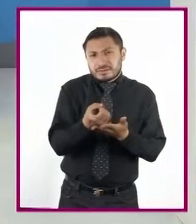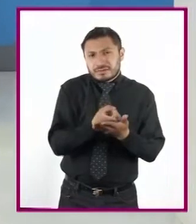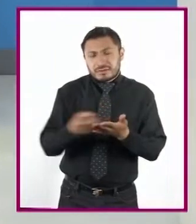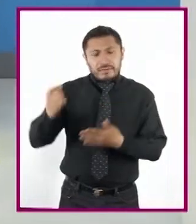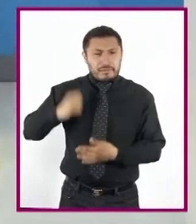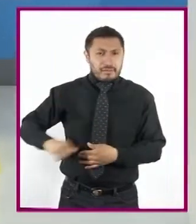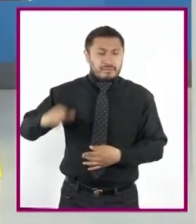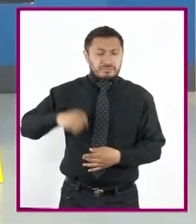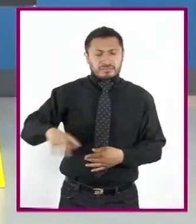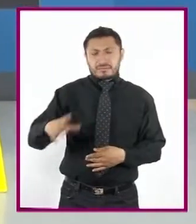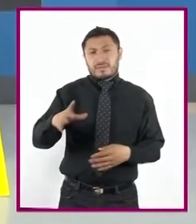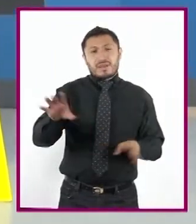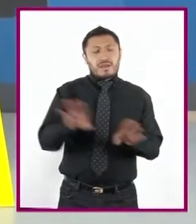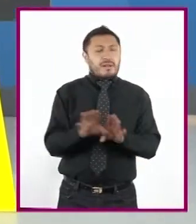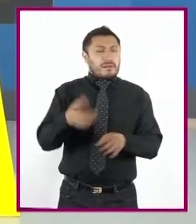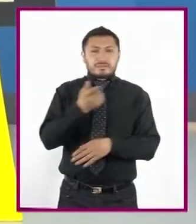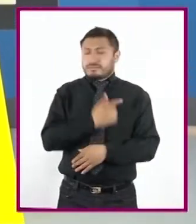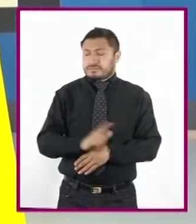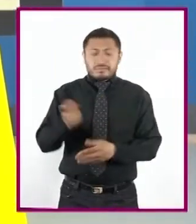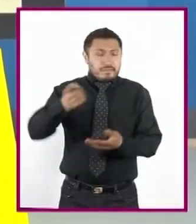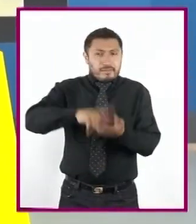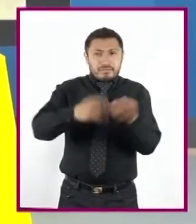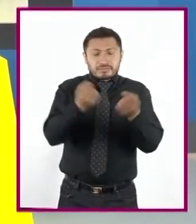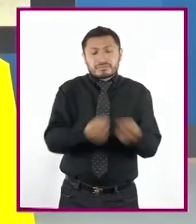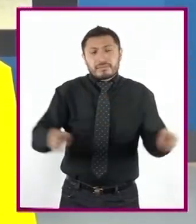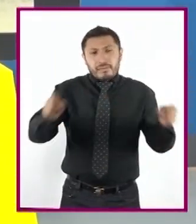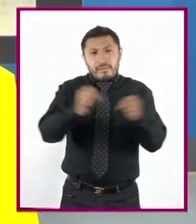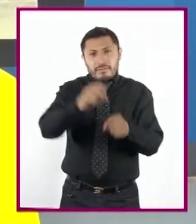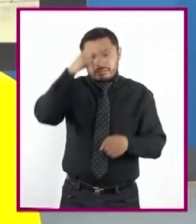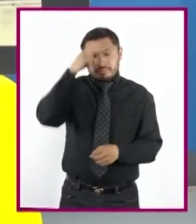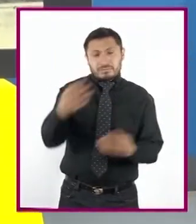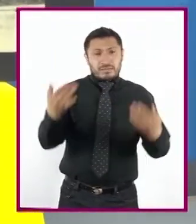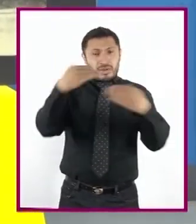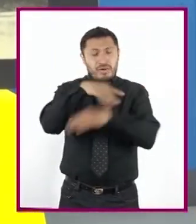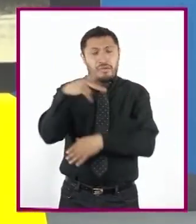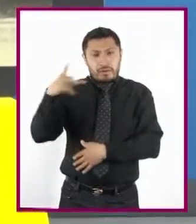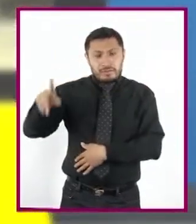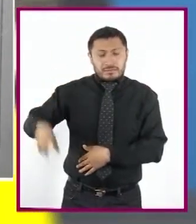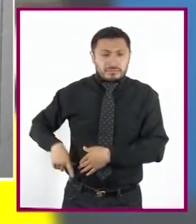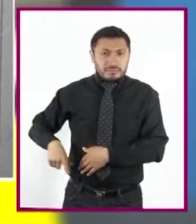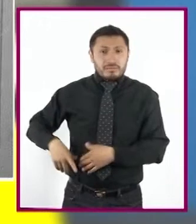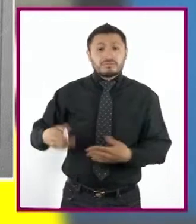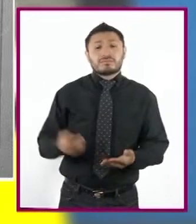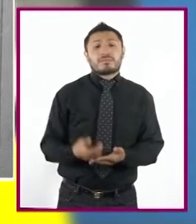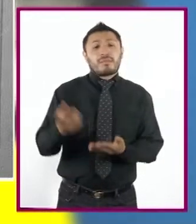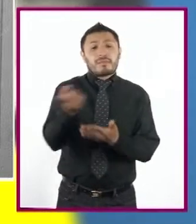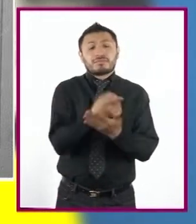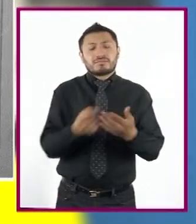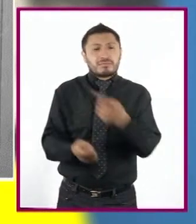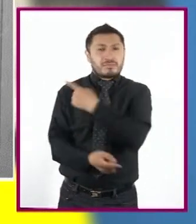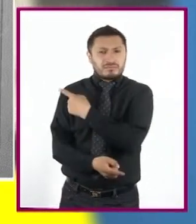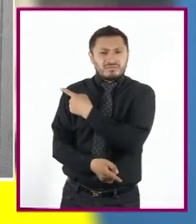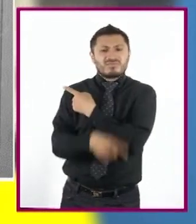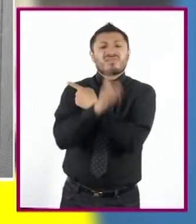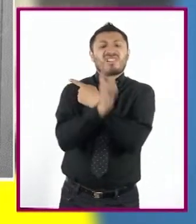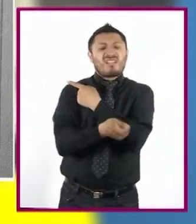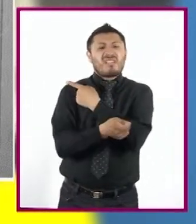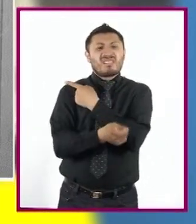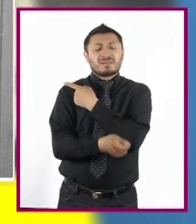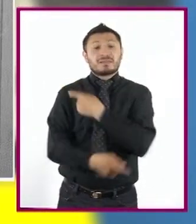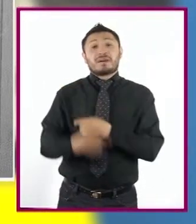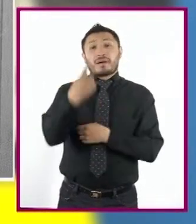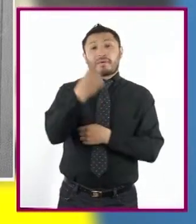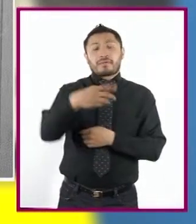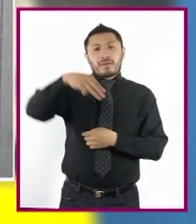gran descontento que se gestaba en la sociedad mexicana respecto de la dictadura de Díaz. La caricatura se titula Un